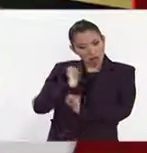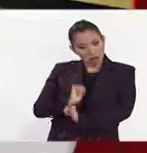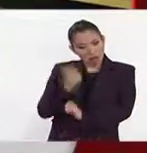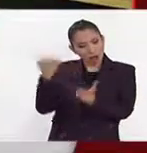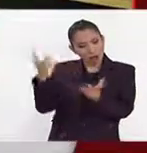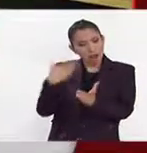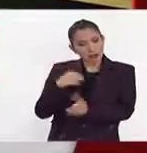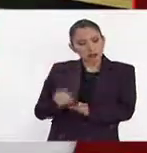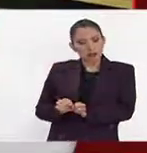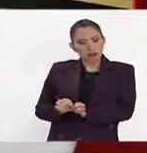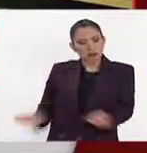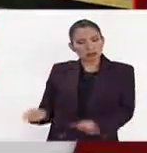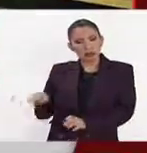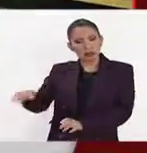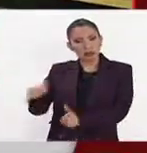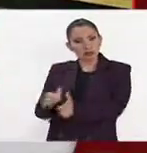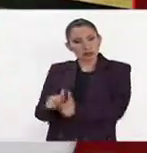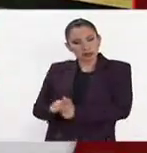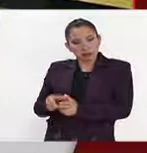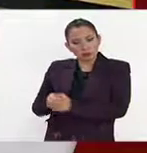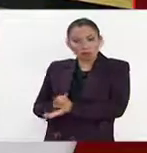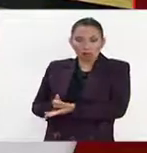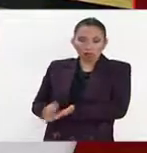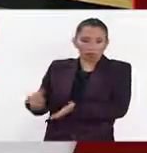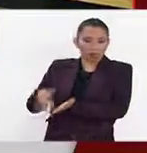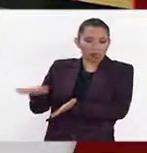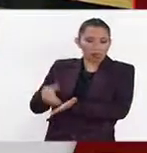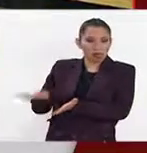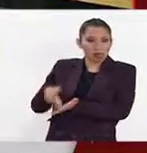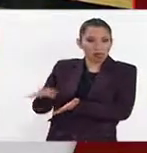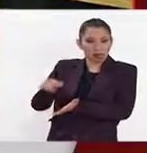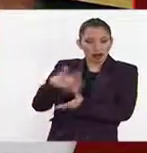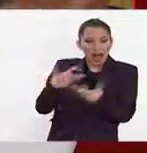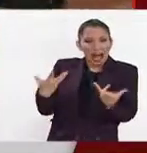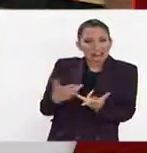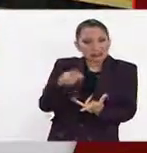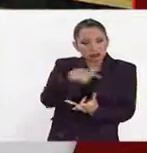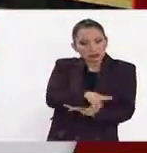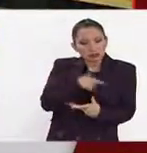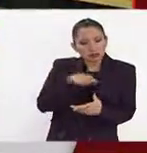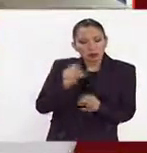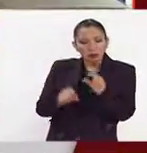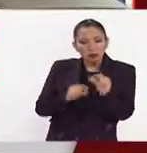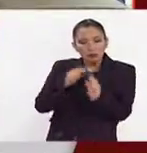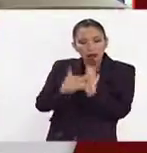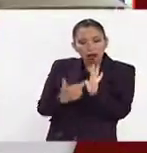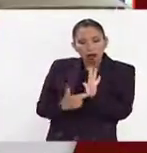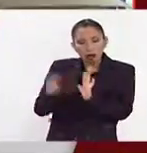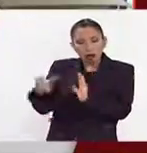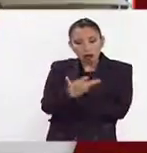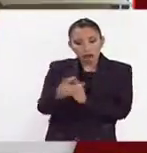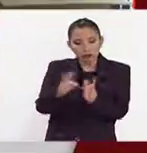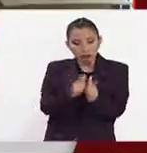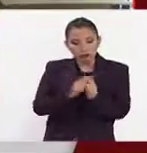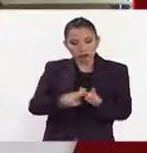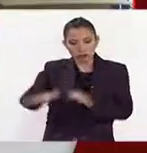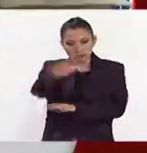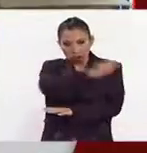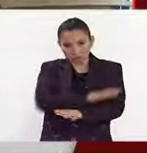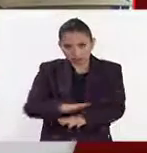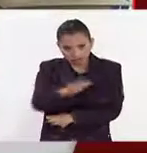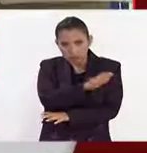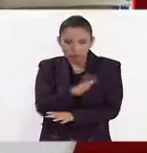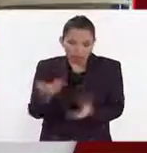encargado de separar a la población, de manejar medidas que han segregado a los dos grupos,